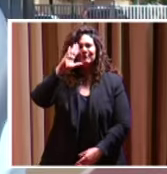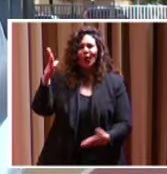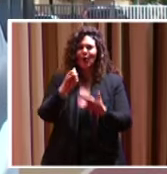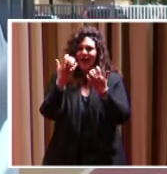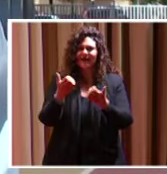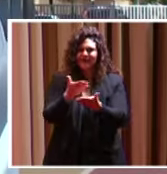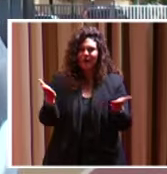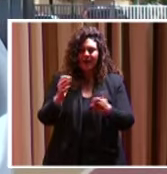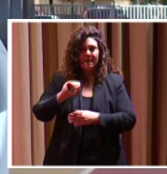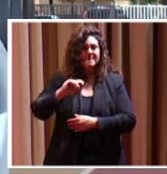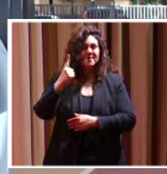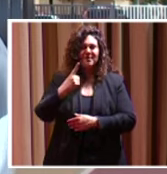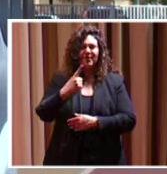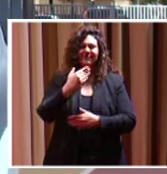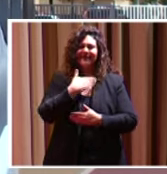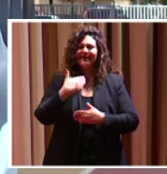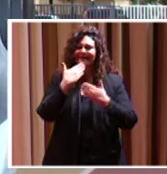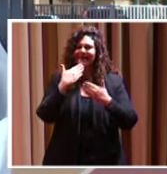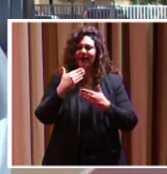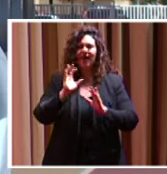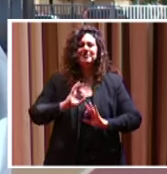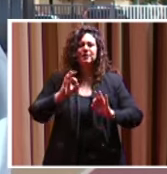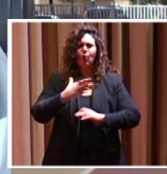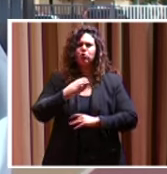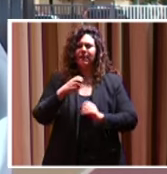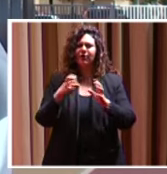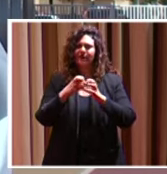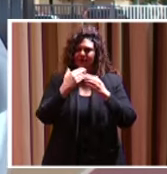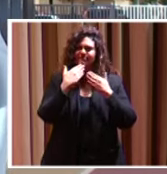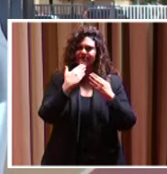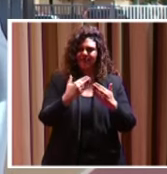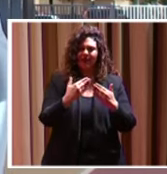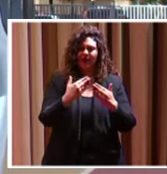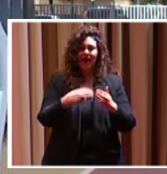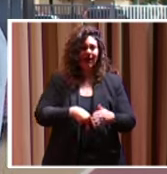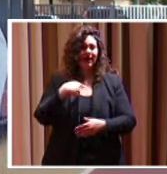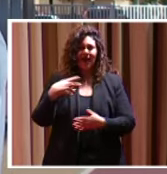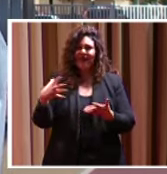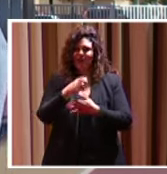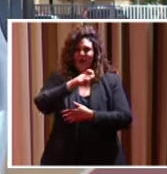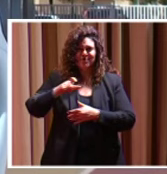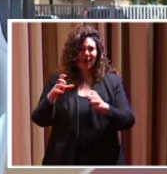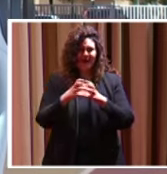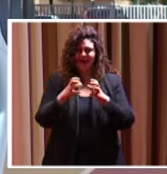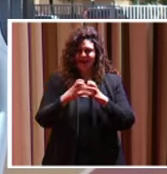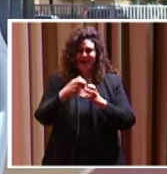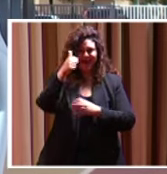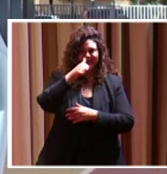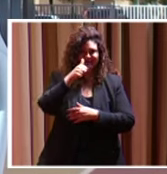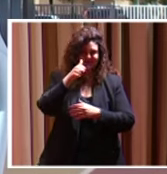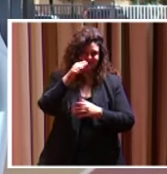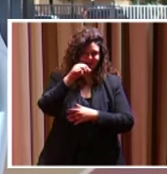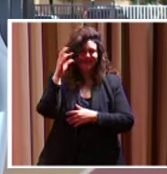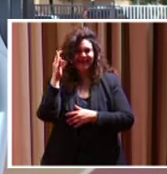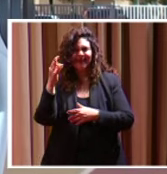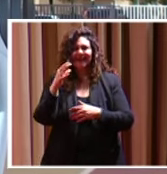Hola a todos. En primer lugar, me gustaría dar las gracias al excelentísimo Ayuntamiento de Granada y en general a todos los granadinos y granadinas por